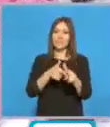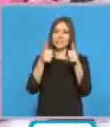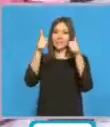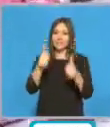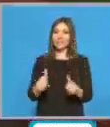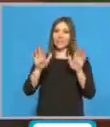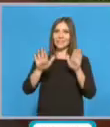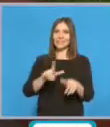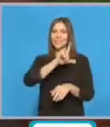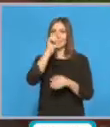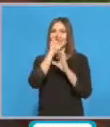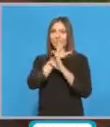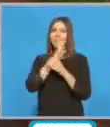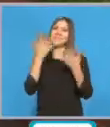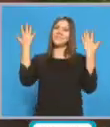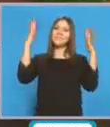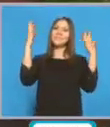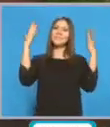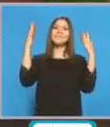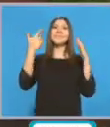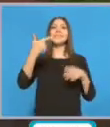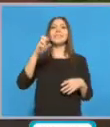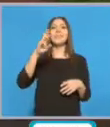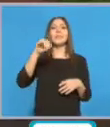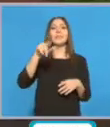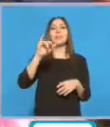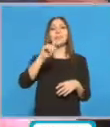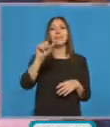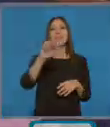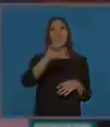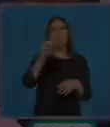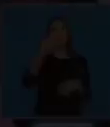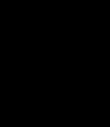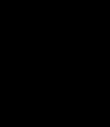muchachos? ¡Claro! El aplauso para Germán Lizárraga y su banda, Estrellas de Sinaloa.